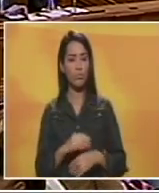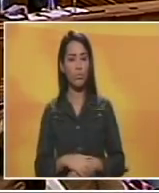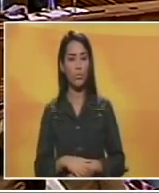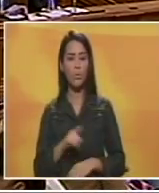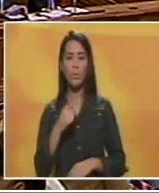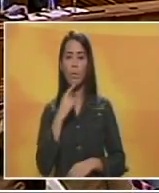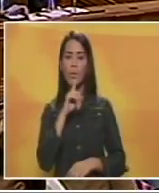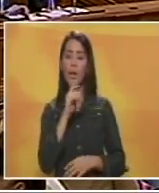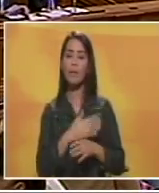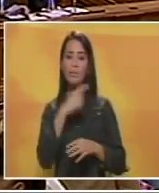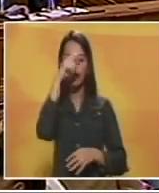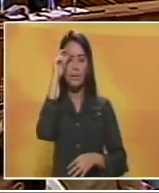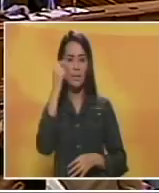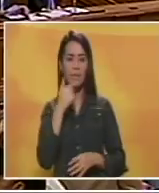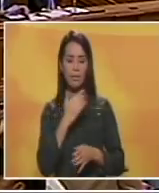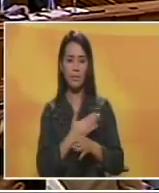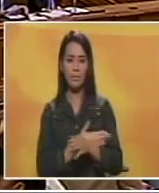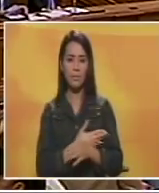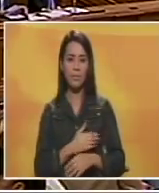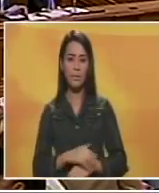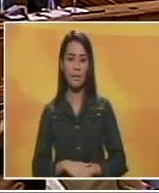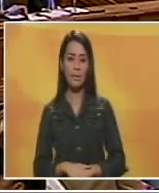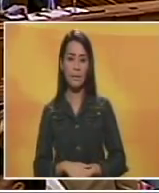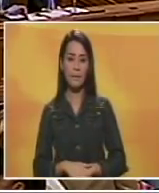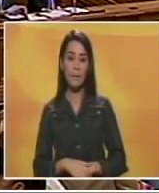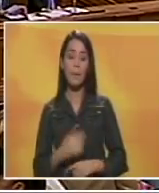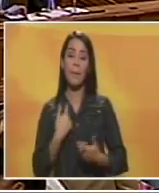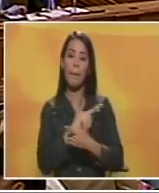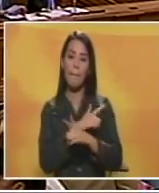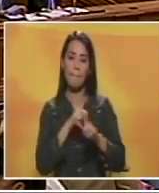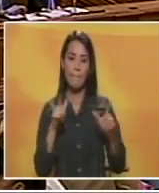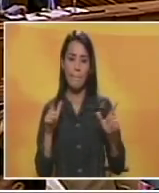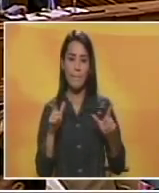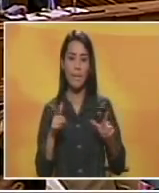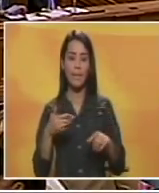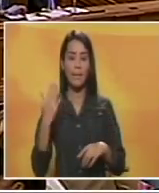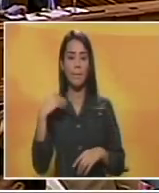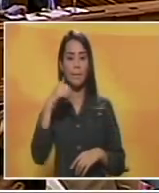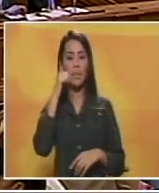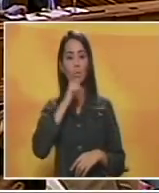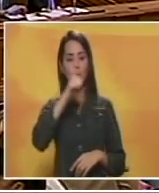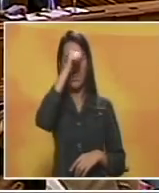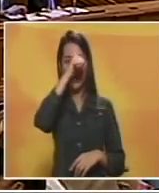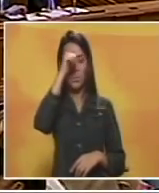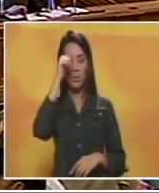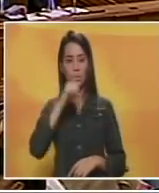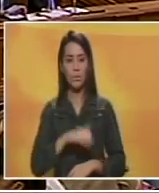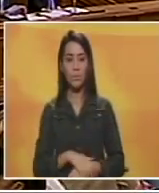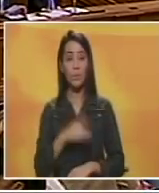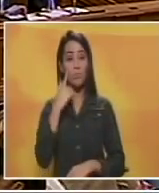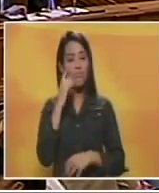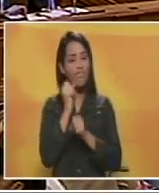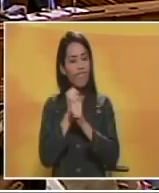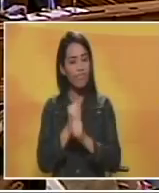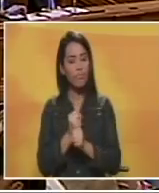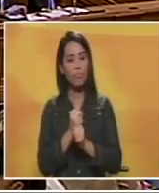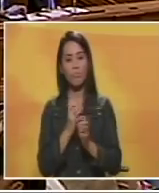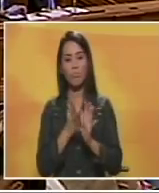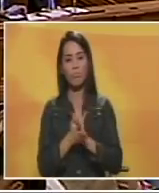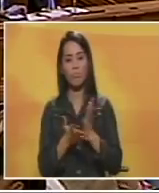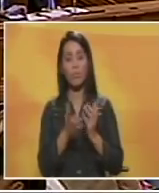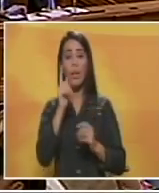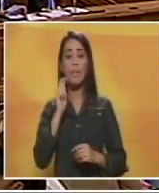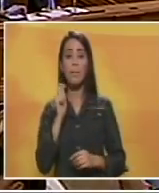preguntado, Andina, es precisamente el de las excarcelaciones del pasado fin de semana, y se espera entonces que tanto